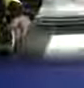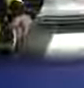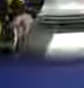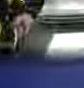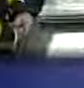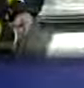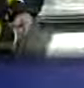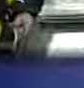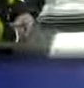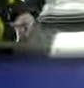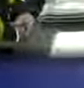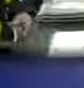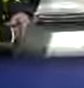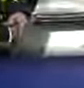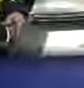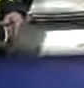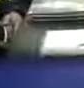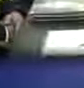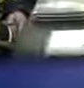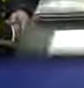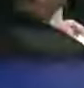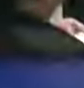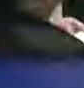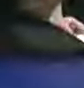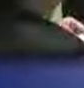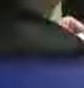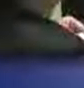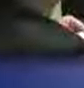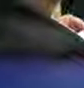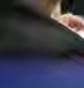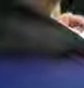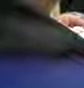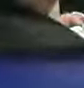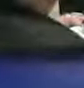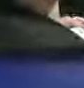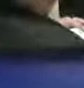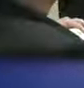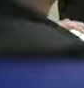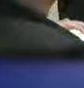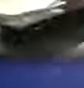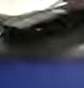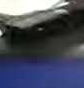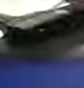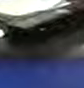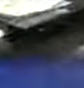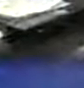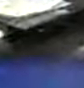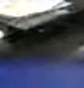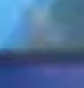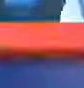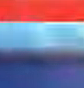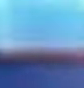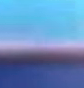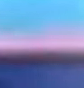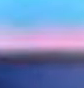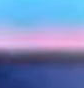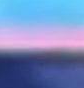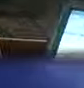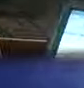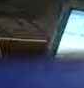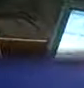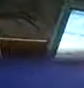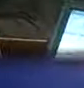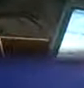Lenín Moreno se reunió con los miembros del alto mando militar en torno al proceso de modernización de las Fuerzas Armadas.